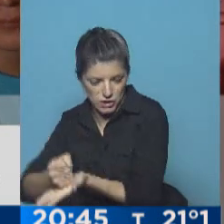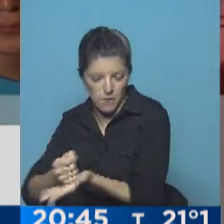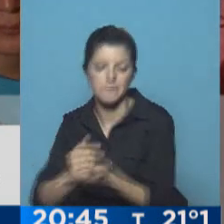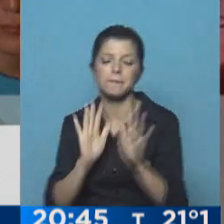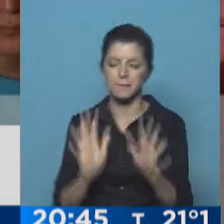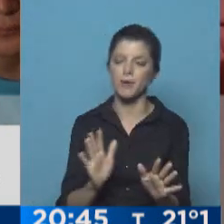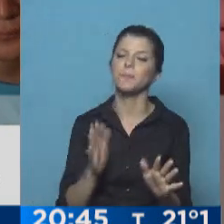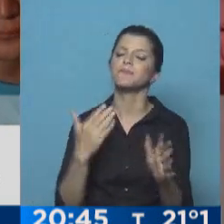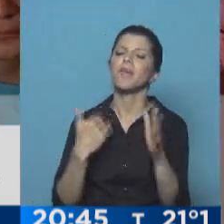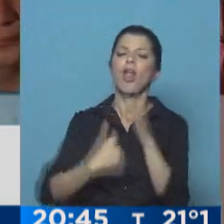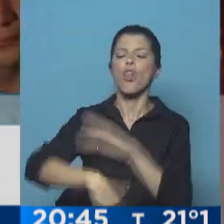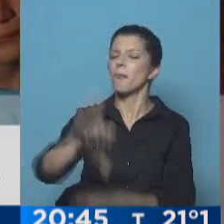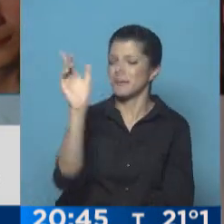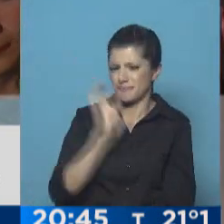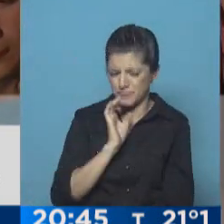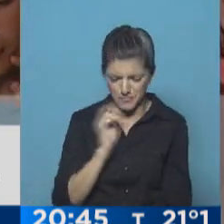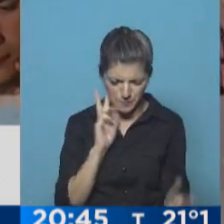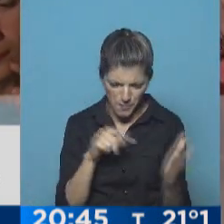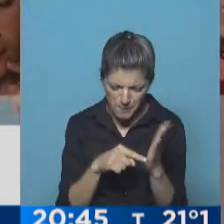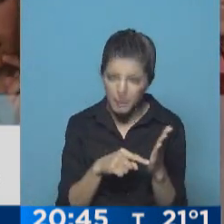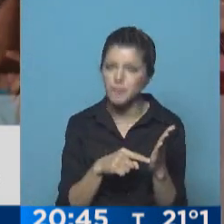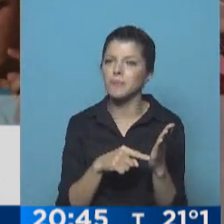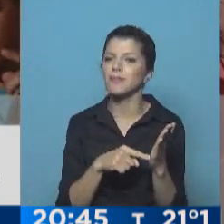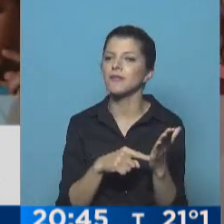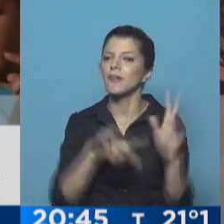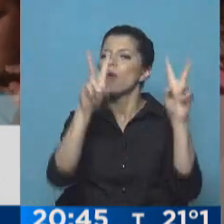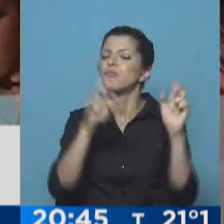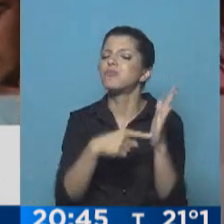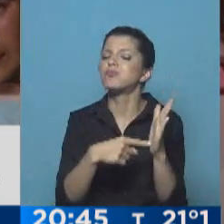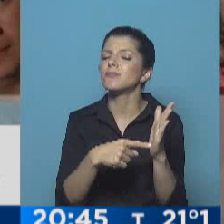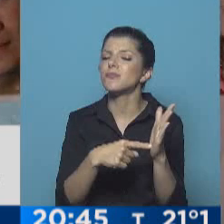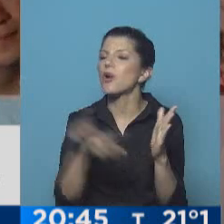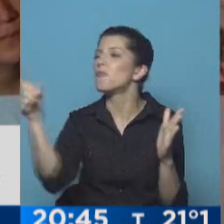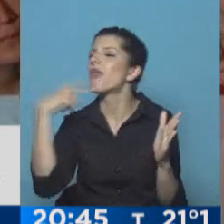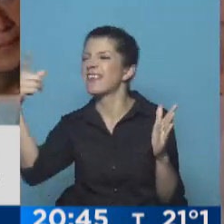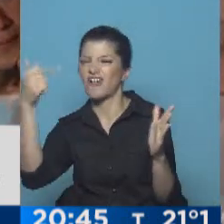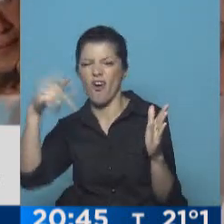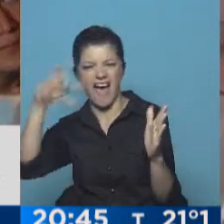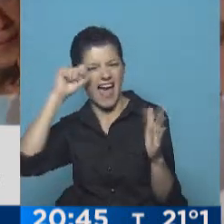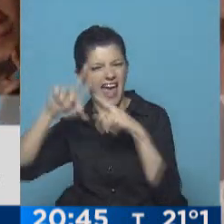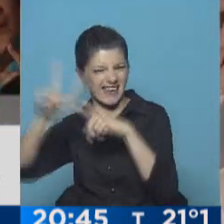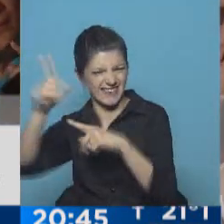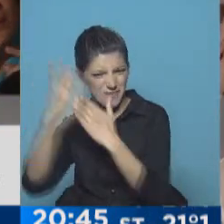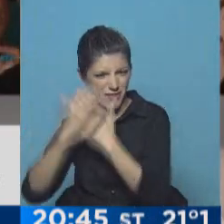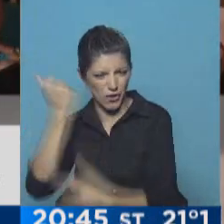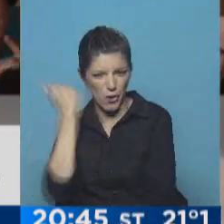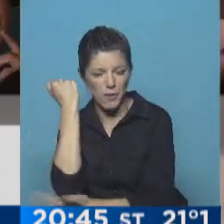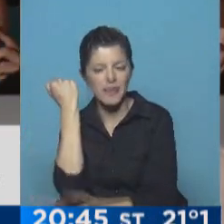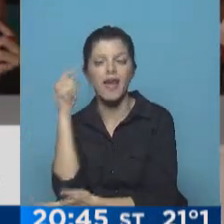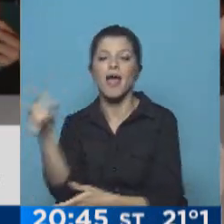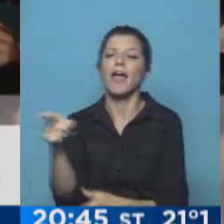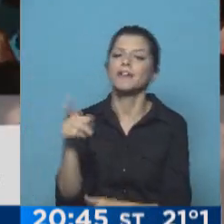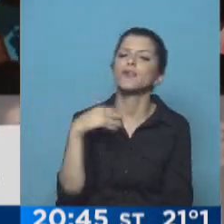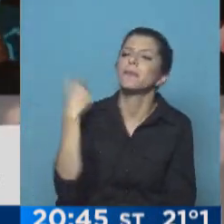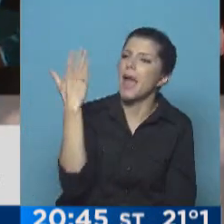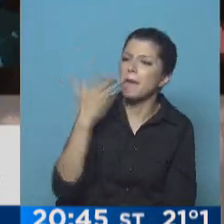más gracioso es que era un modo Como dijo Axel enrevesado de venir a elogiar las